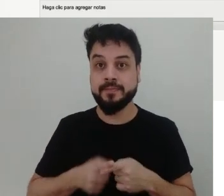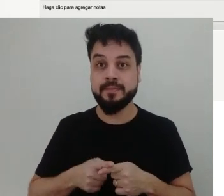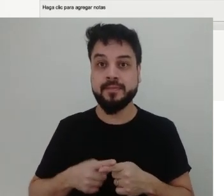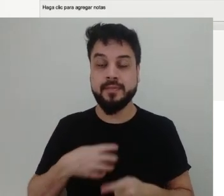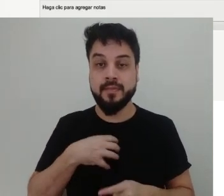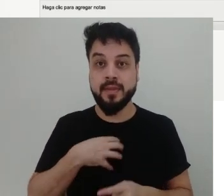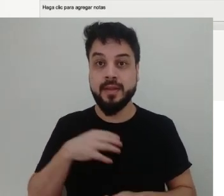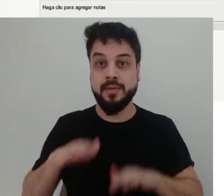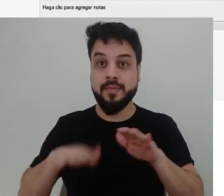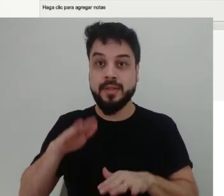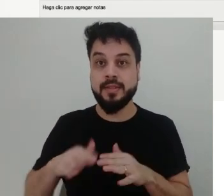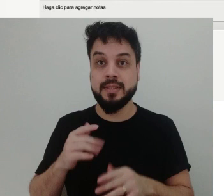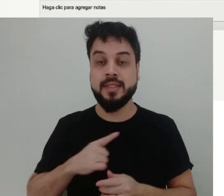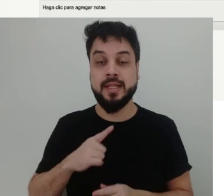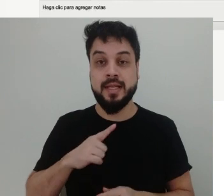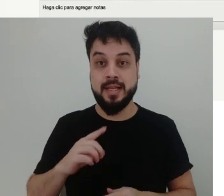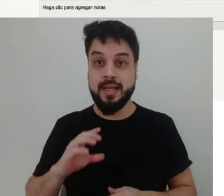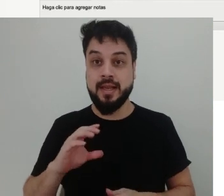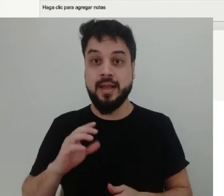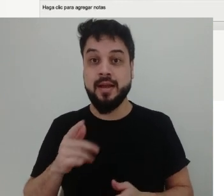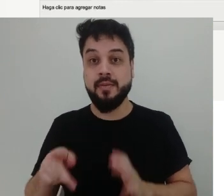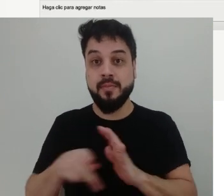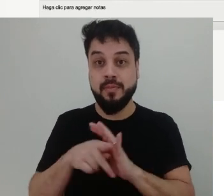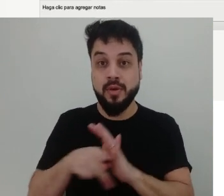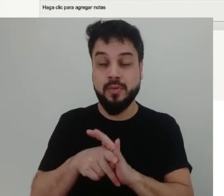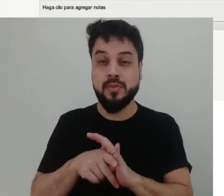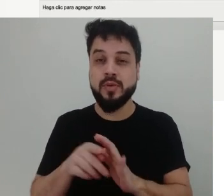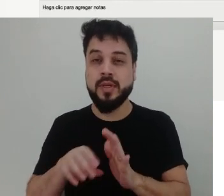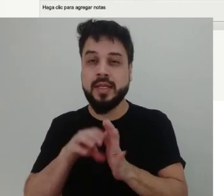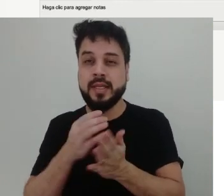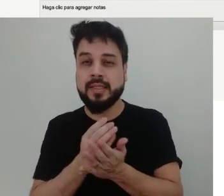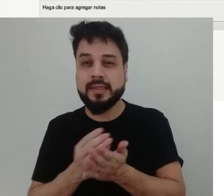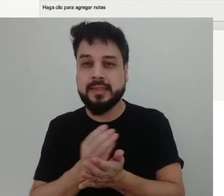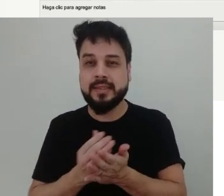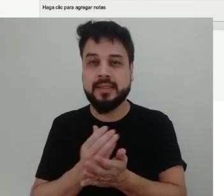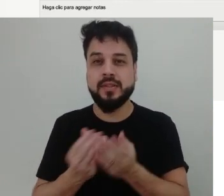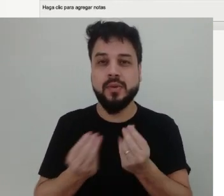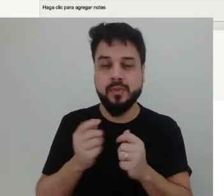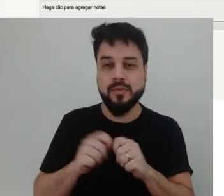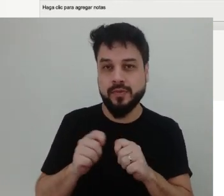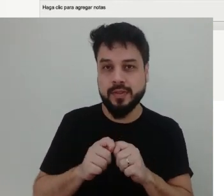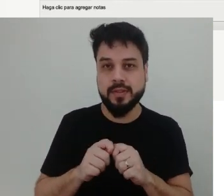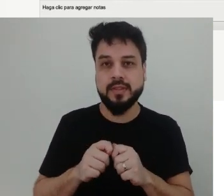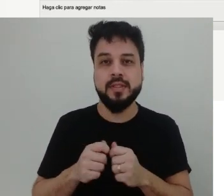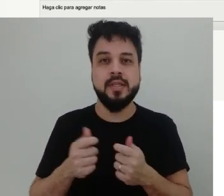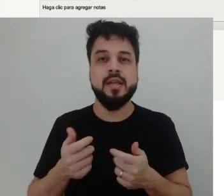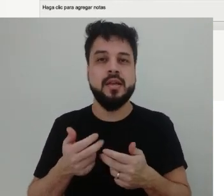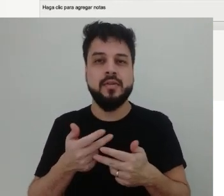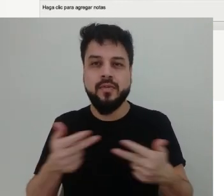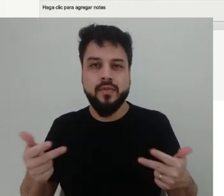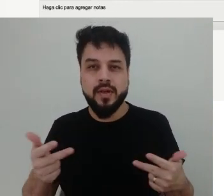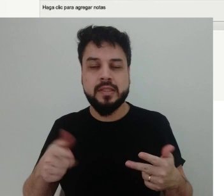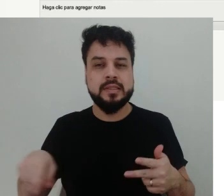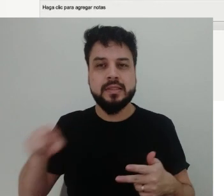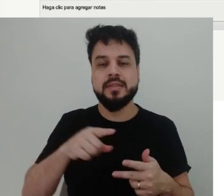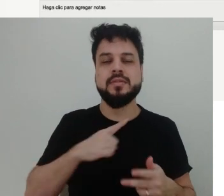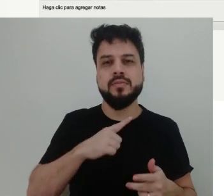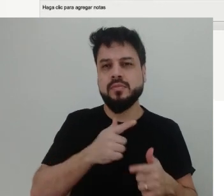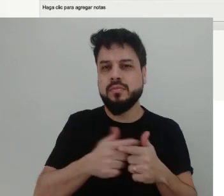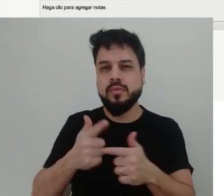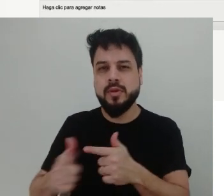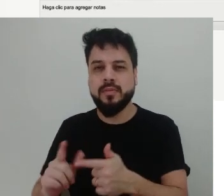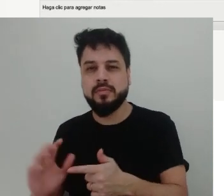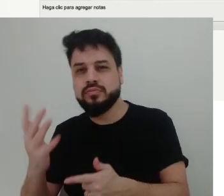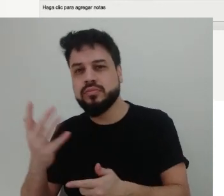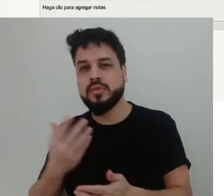también, en mi perspectiva, la socialización de la ciencia y el enriquecimiento de la misma con otras visiones del mundo, comunicándole